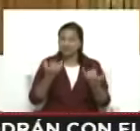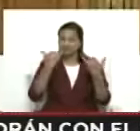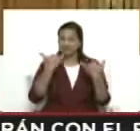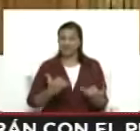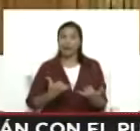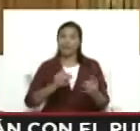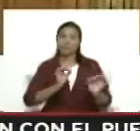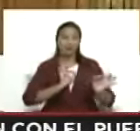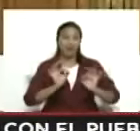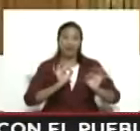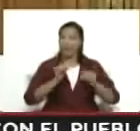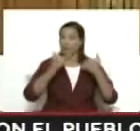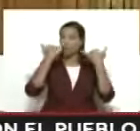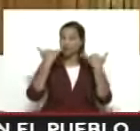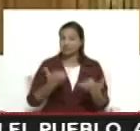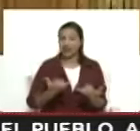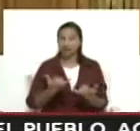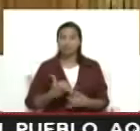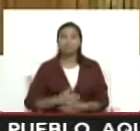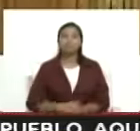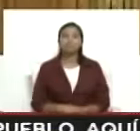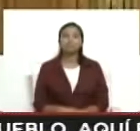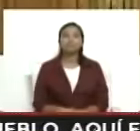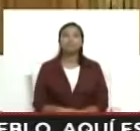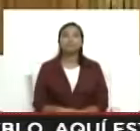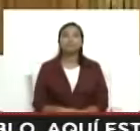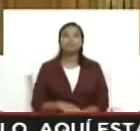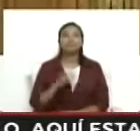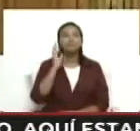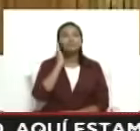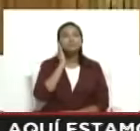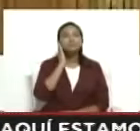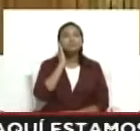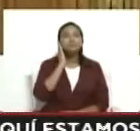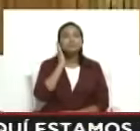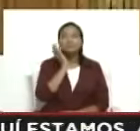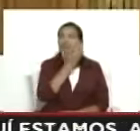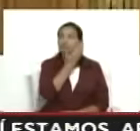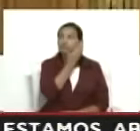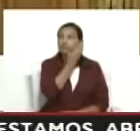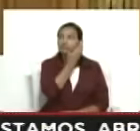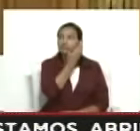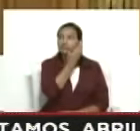Preparémonos porque eso es ya. Yo,